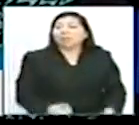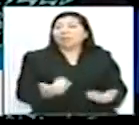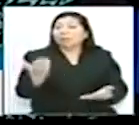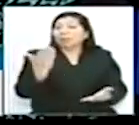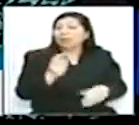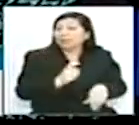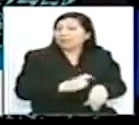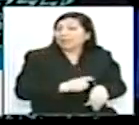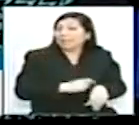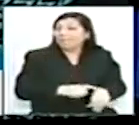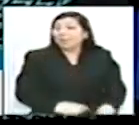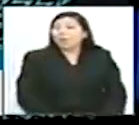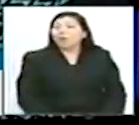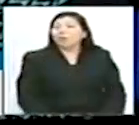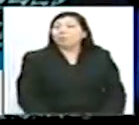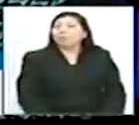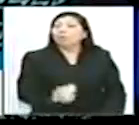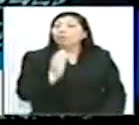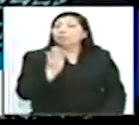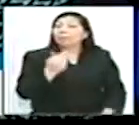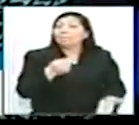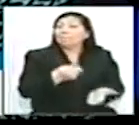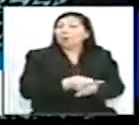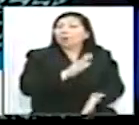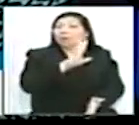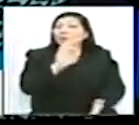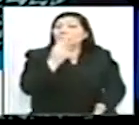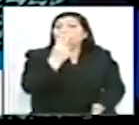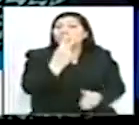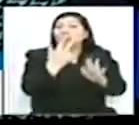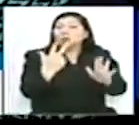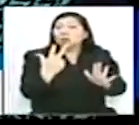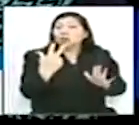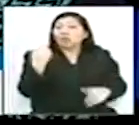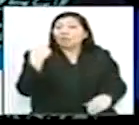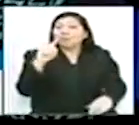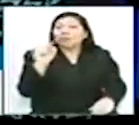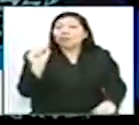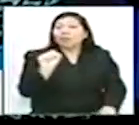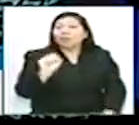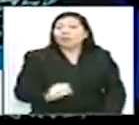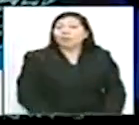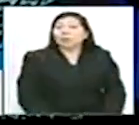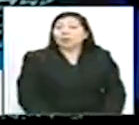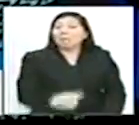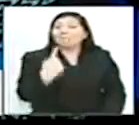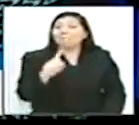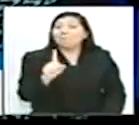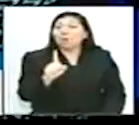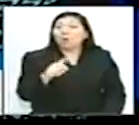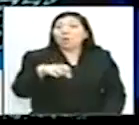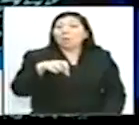viene en momentos en que se viene autorizando el pago de 528 millones de soles por parte